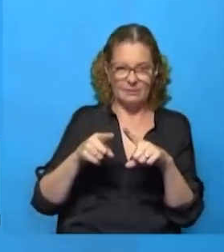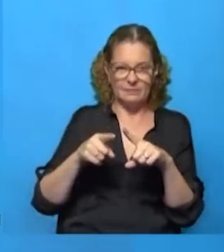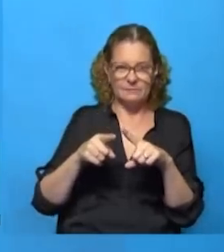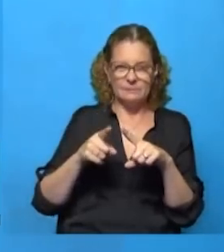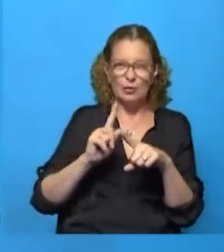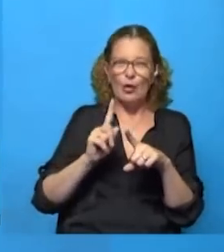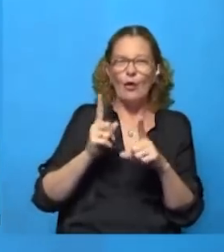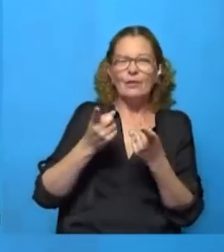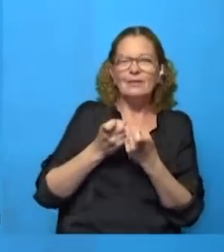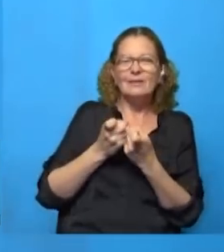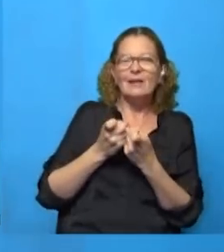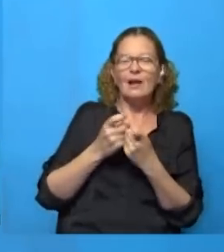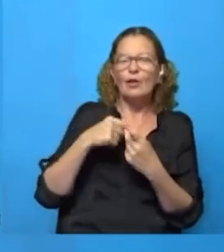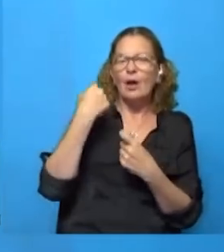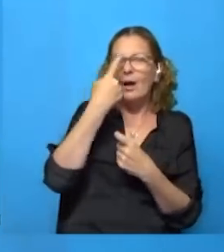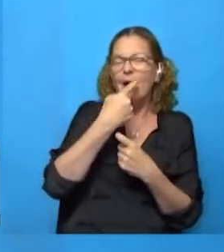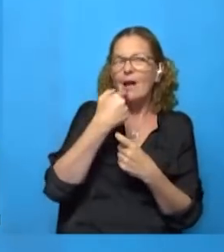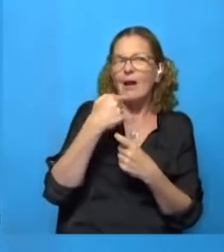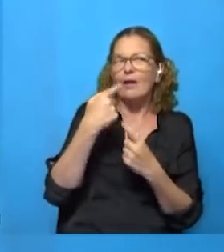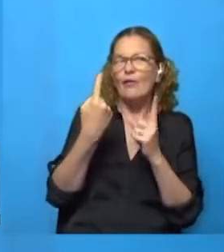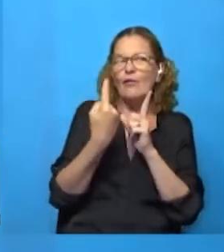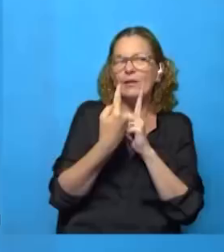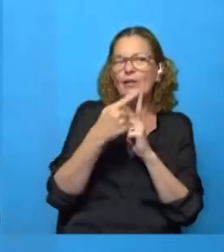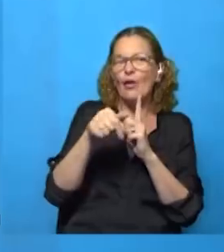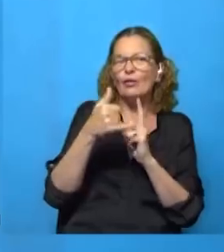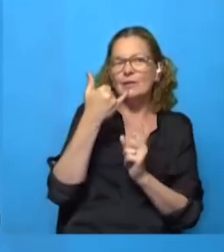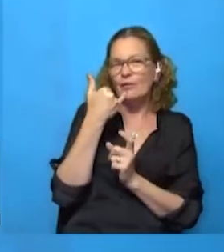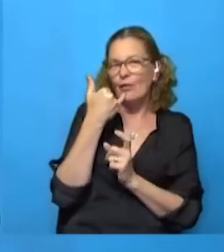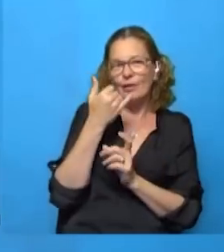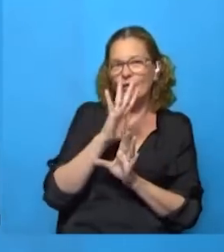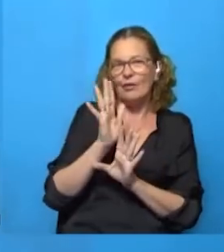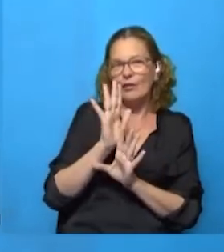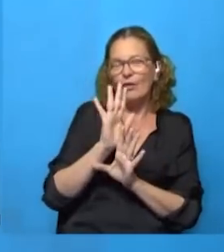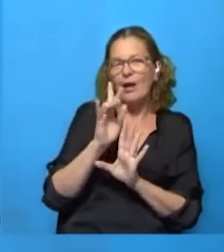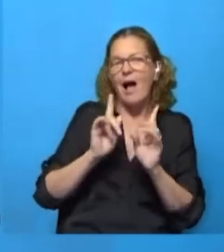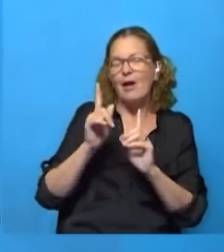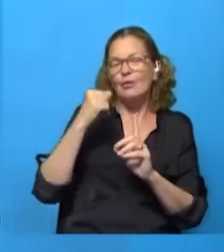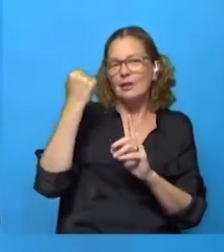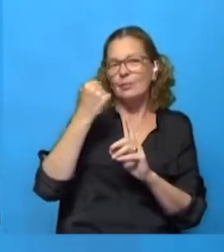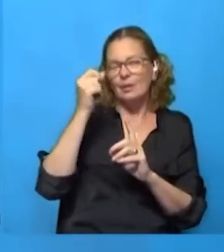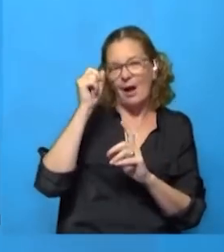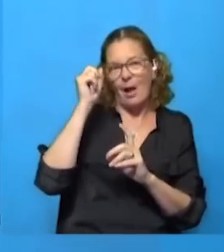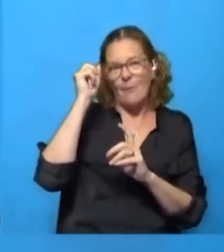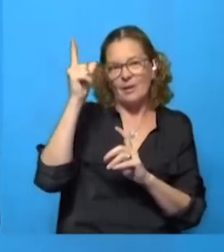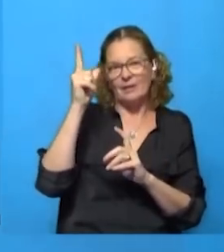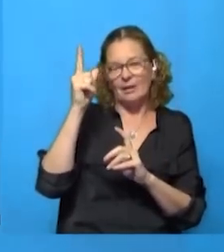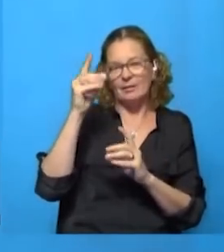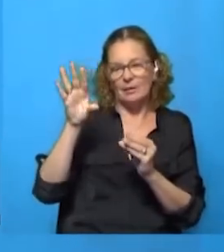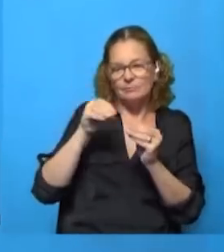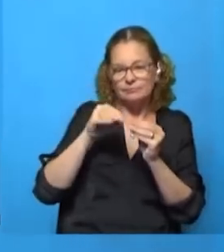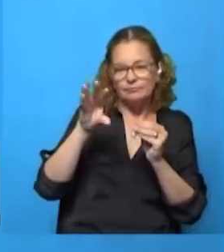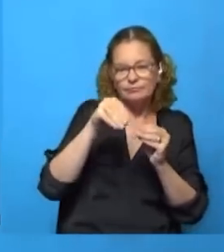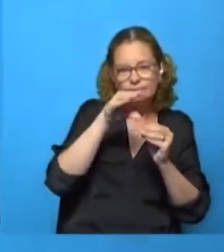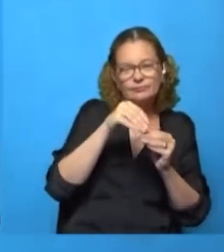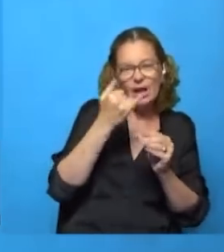No necesariamente que sea cara caro telefónico es algo que incida en la capacidad de recolección de